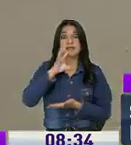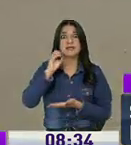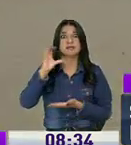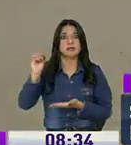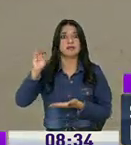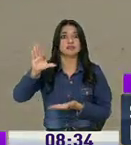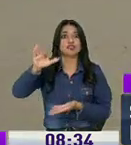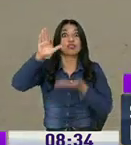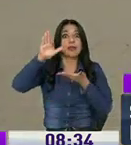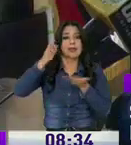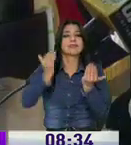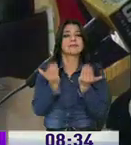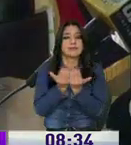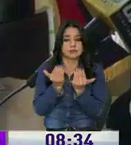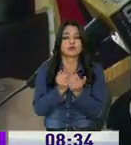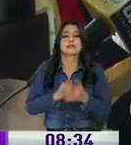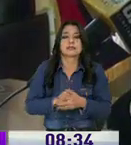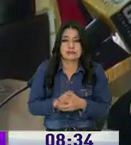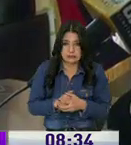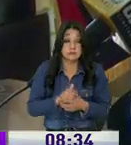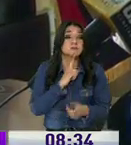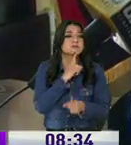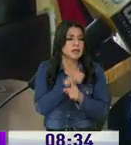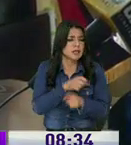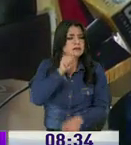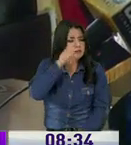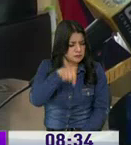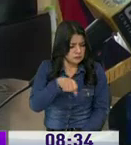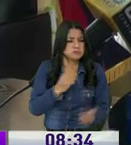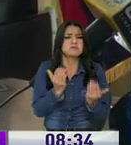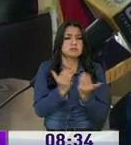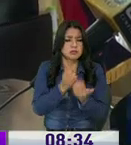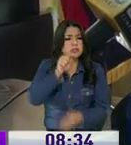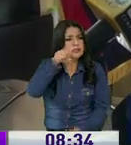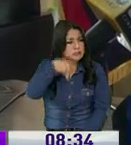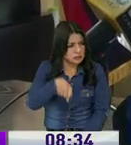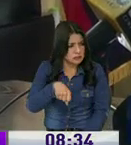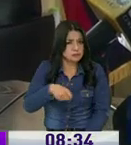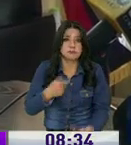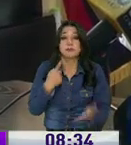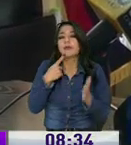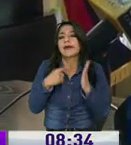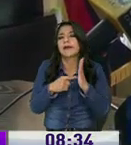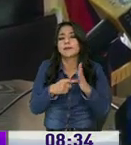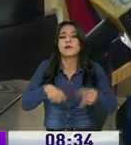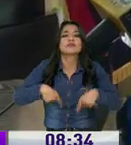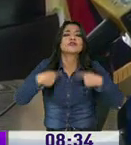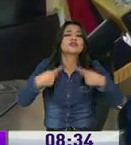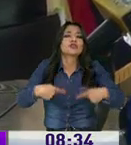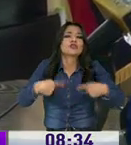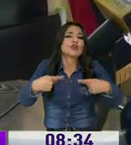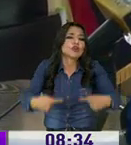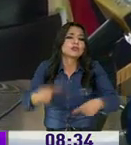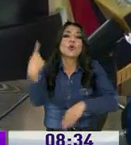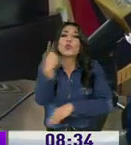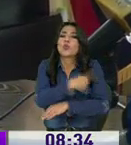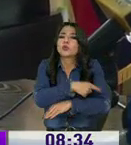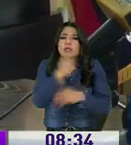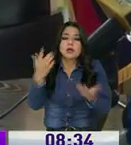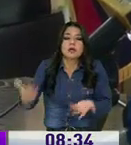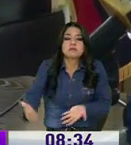se recoge habitualmente. No digo que no haya habido basura. A tal punto de que nosotros normalmente en un día